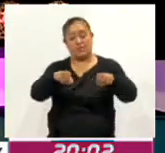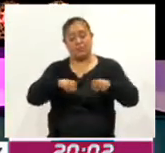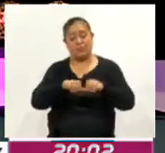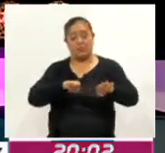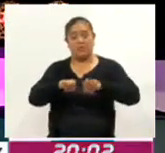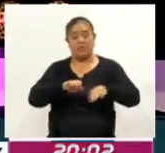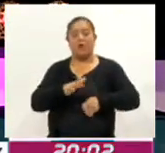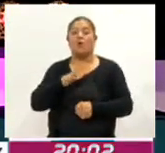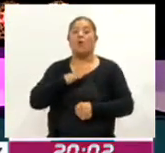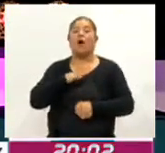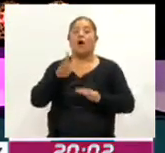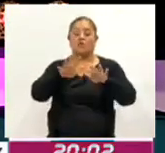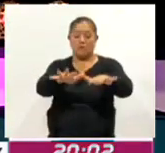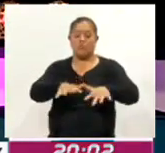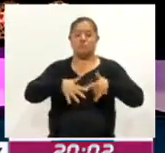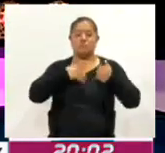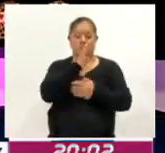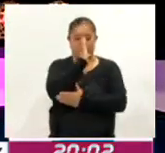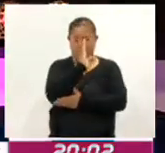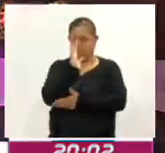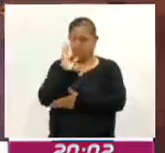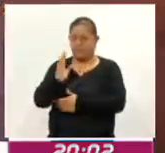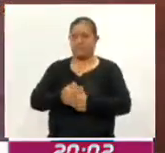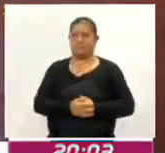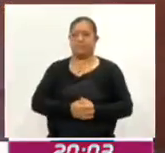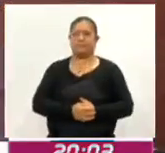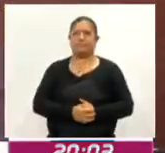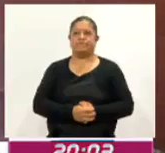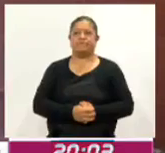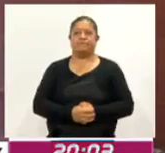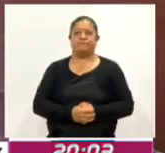una audiencia pública.